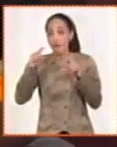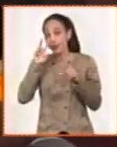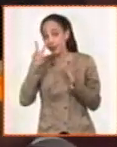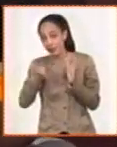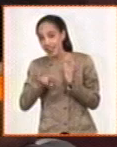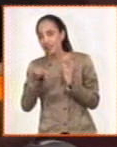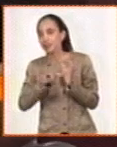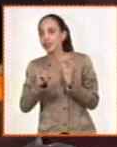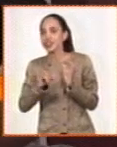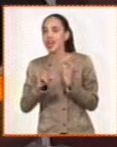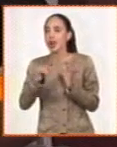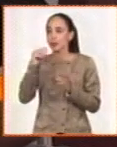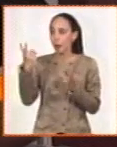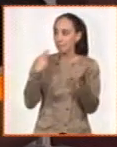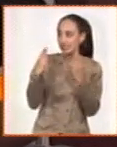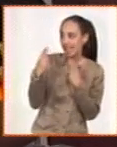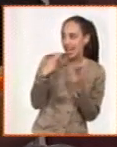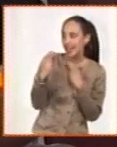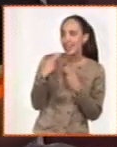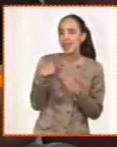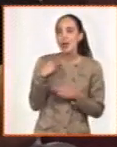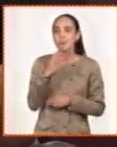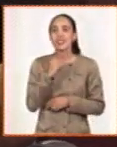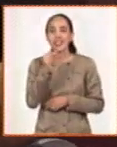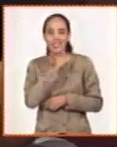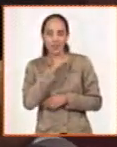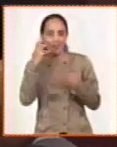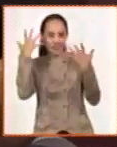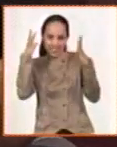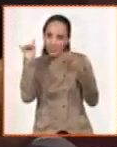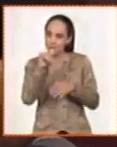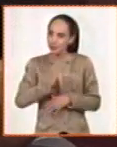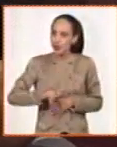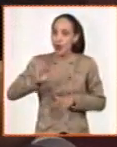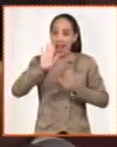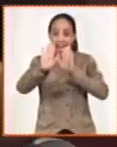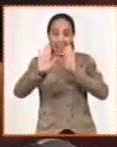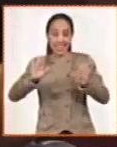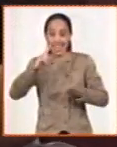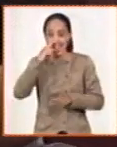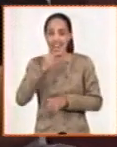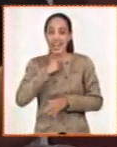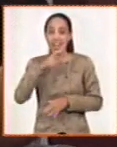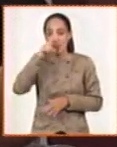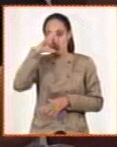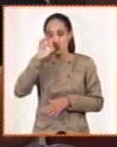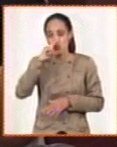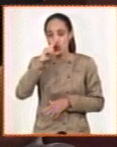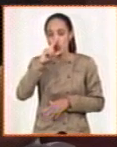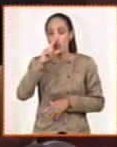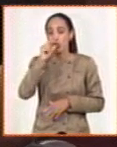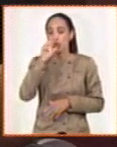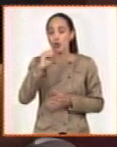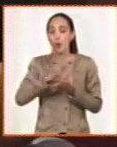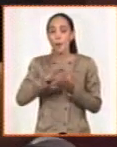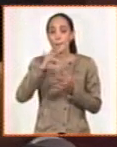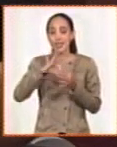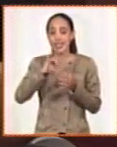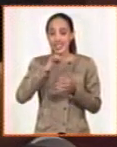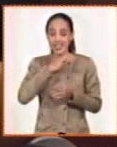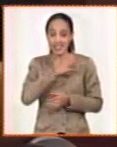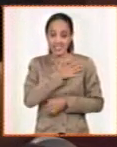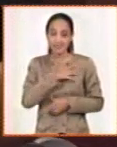llaman y me dicen, quiero felicitarlo. A la vez, en la galería de Nelson Domínguez, en El Jovero, pues se reunieron